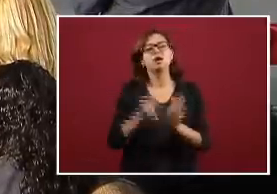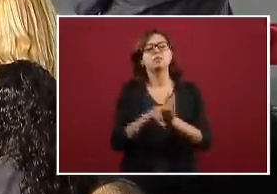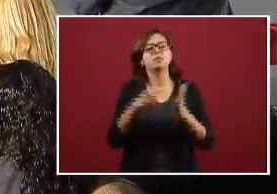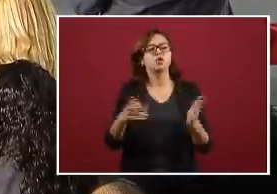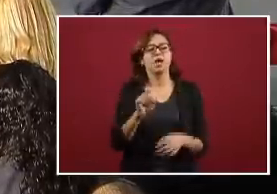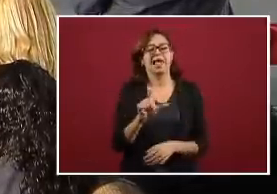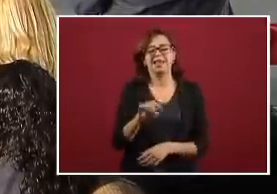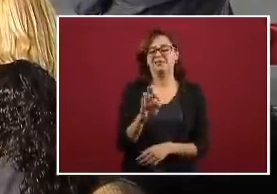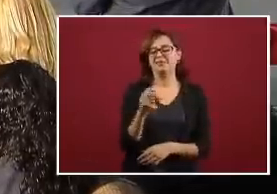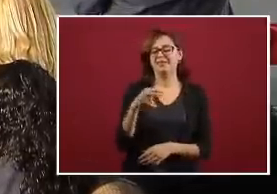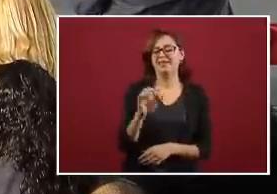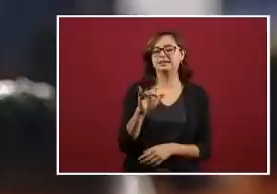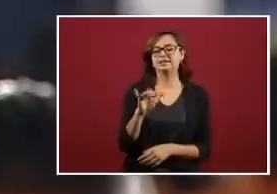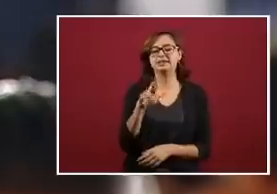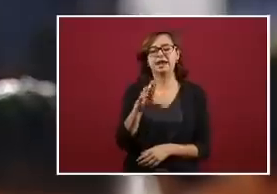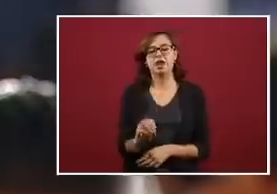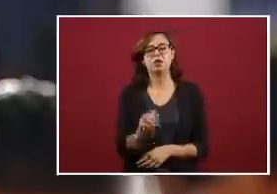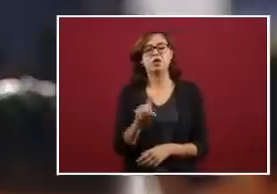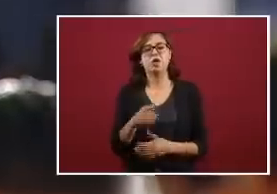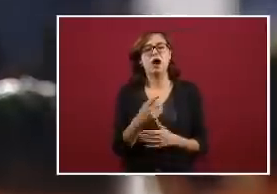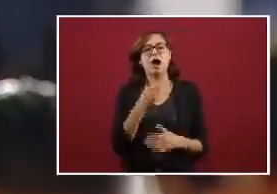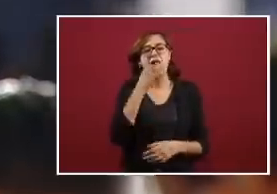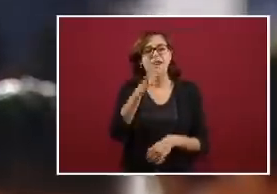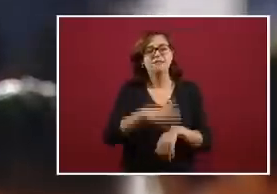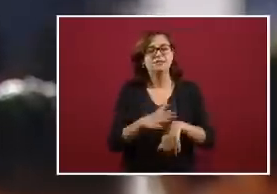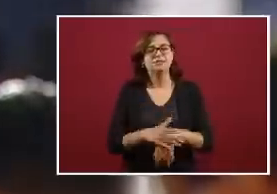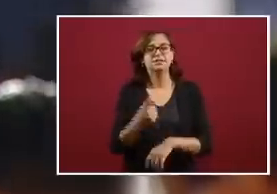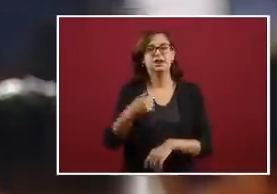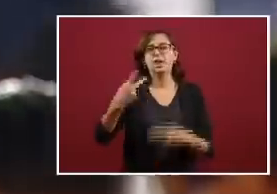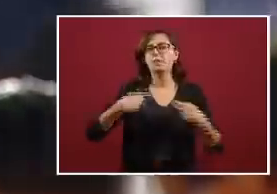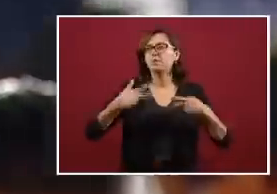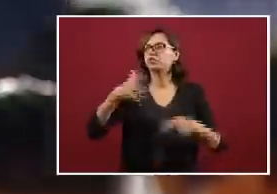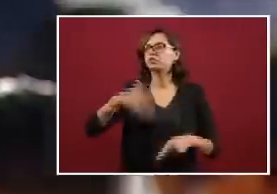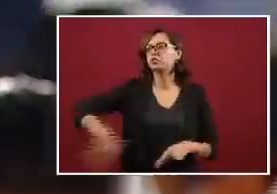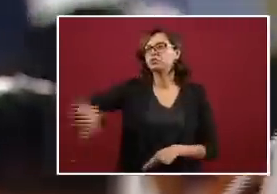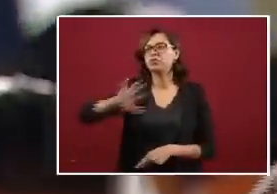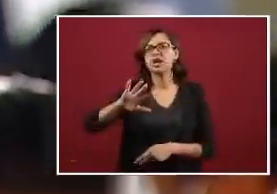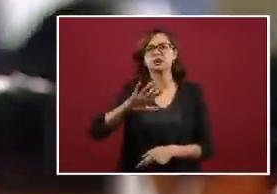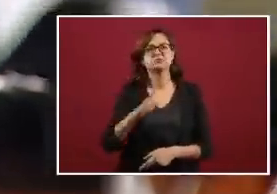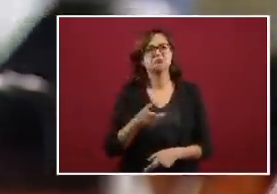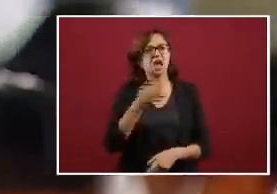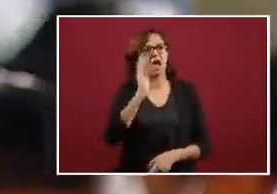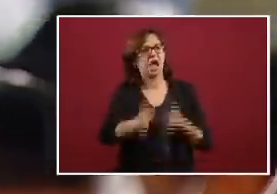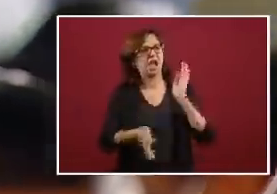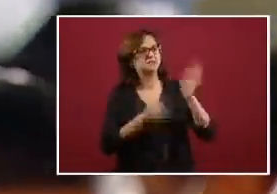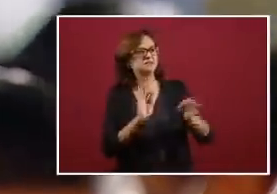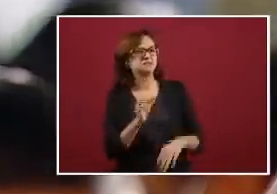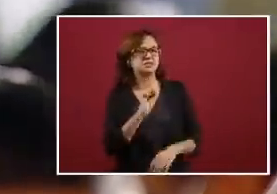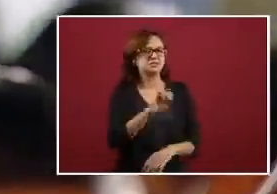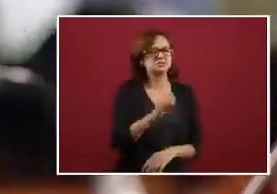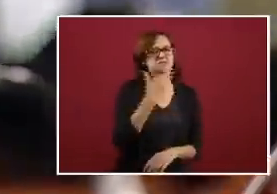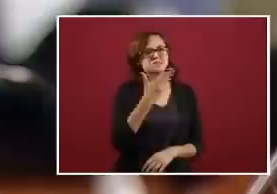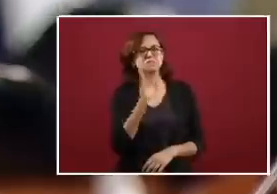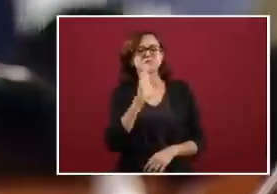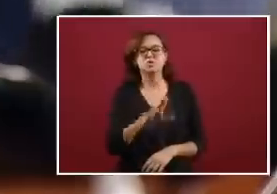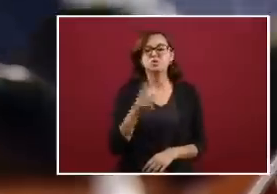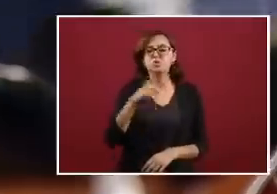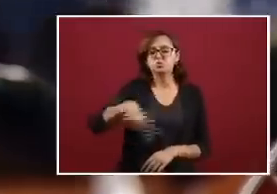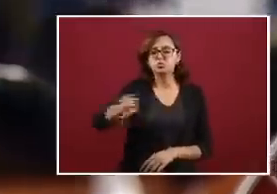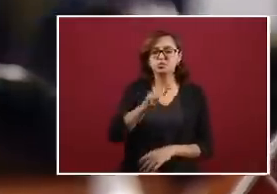a conocer una encuesta de su nivel de aprobación de la ciudadanía. Presidente, se ve que pues usted alcanza